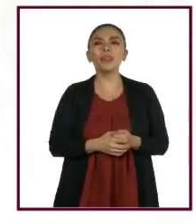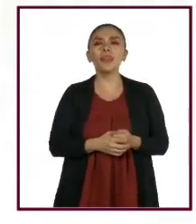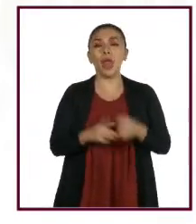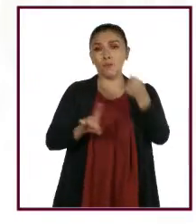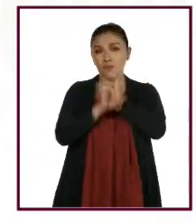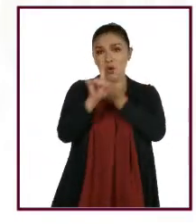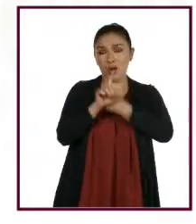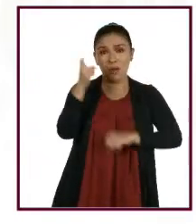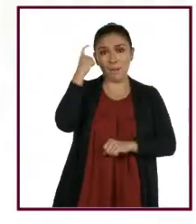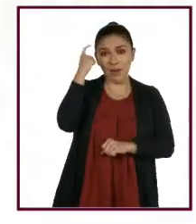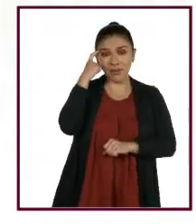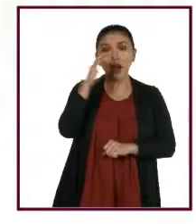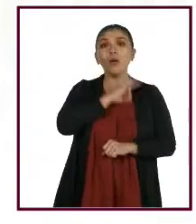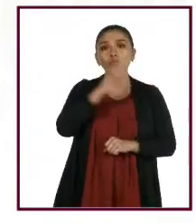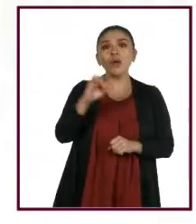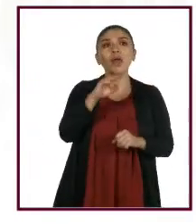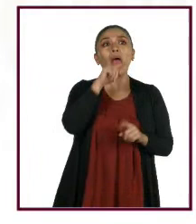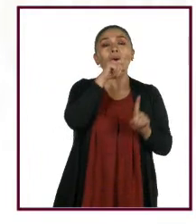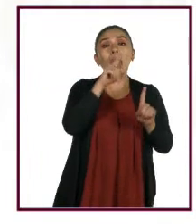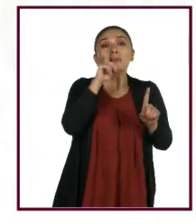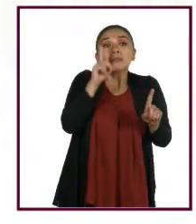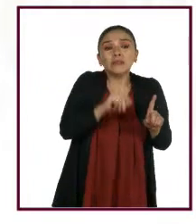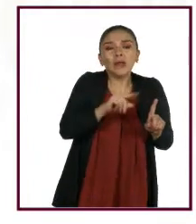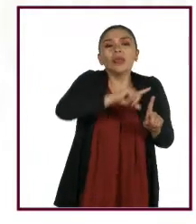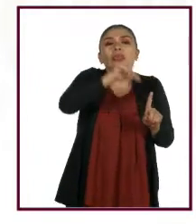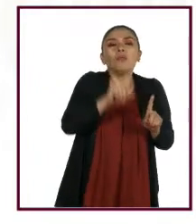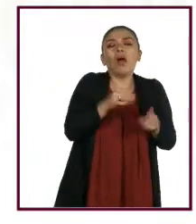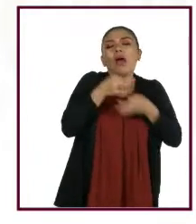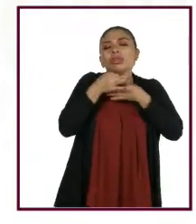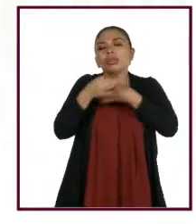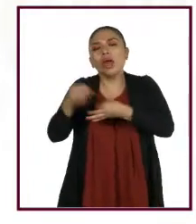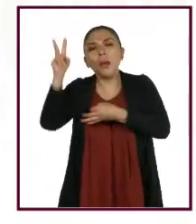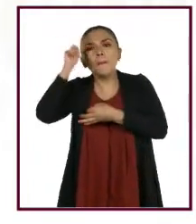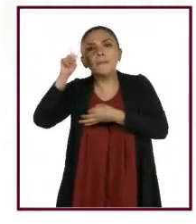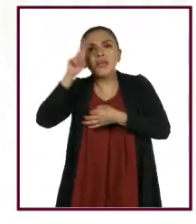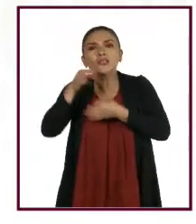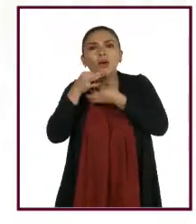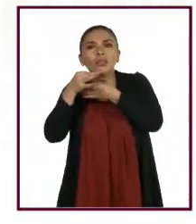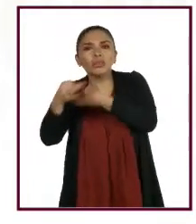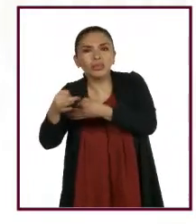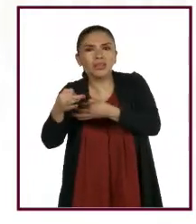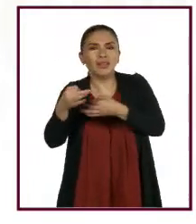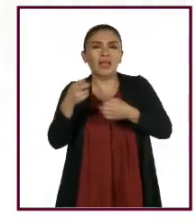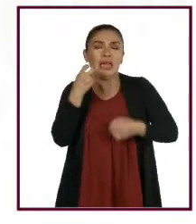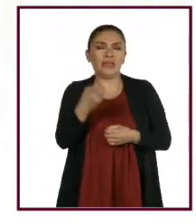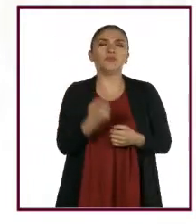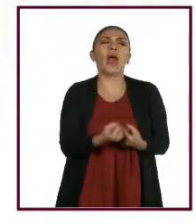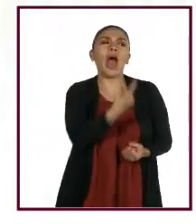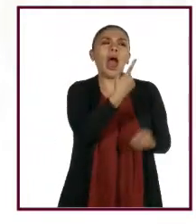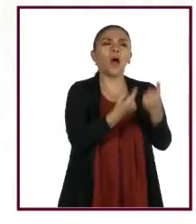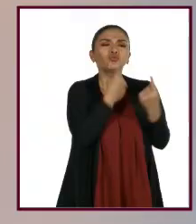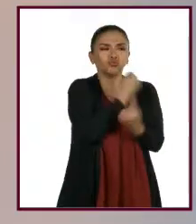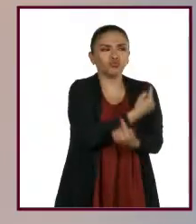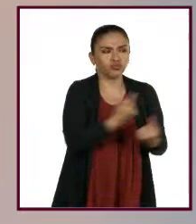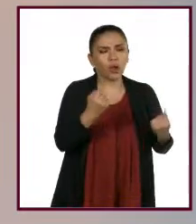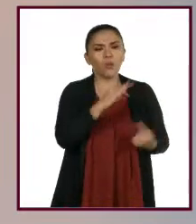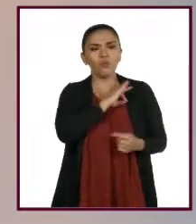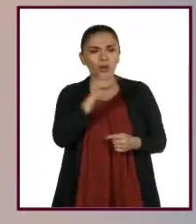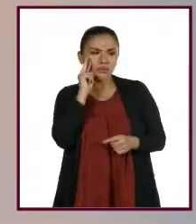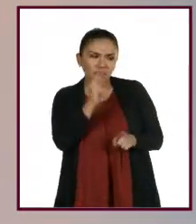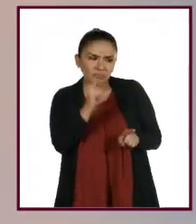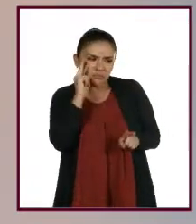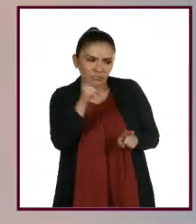trastorno mental pudiera provocar la adicción. Como hay algunos jóvenes, algunos niños que pudieran estar